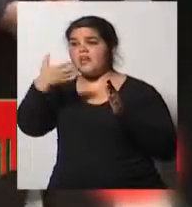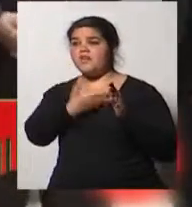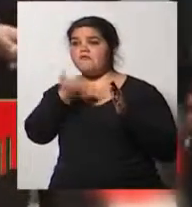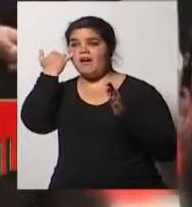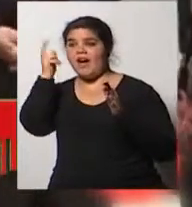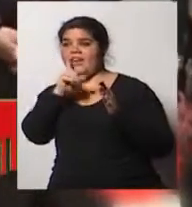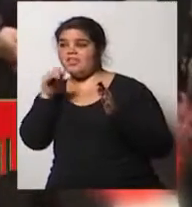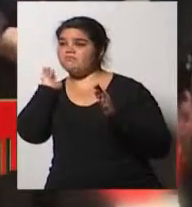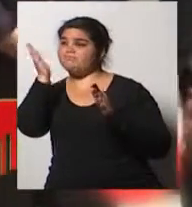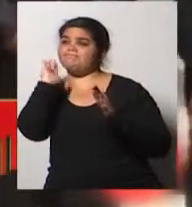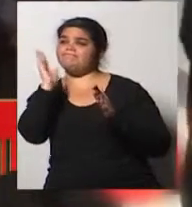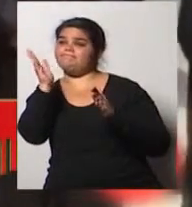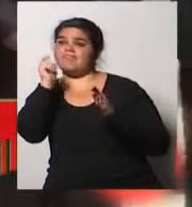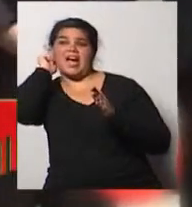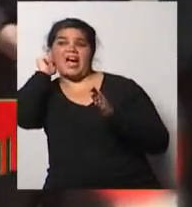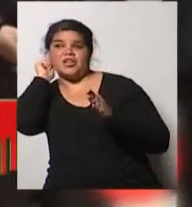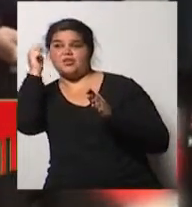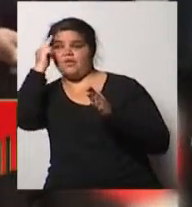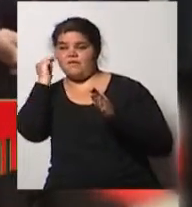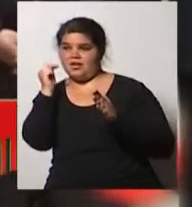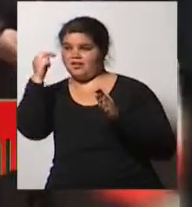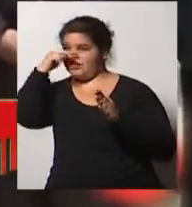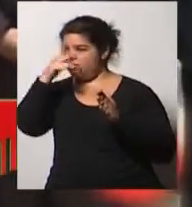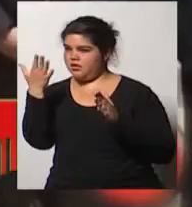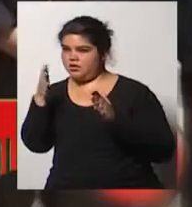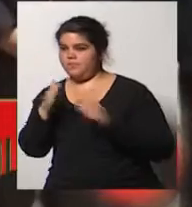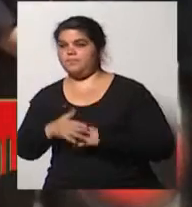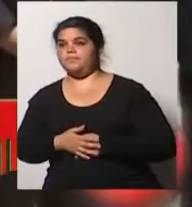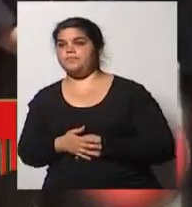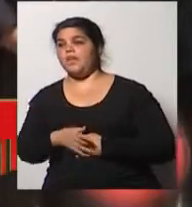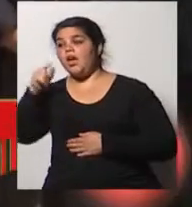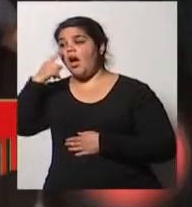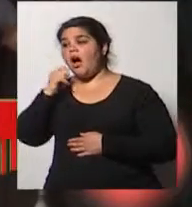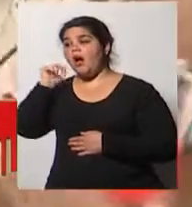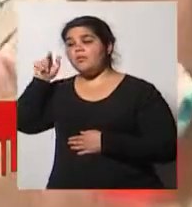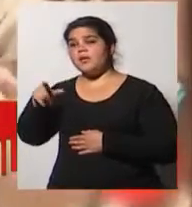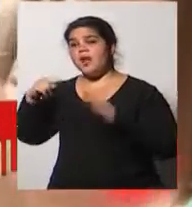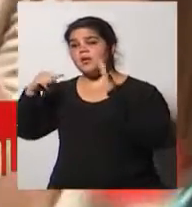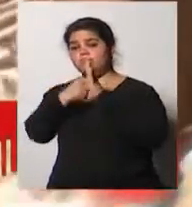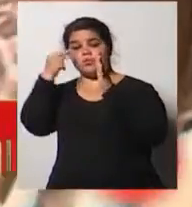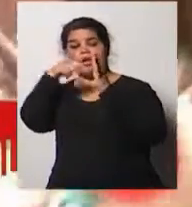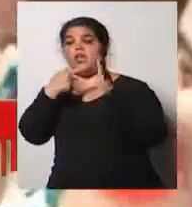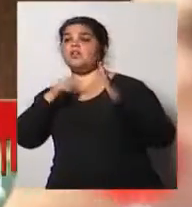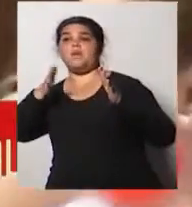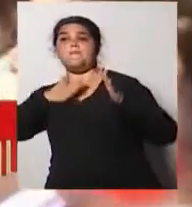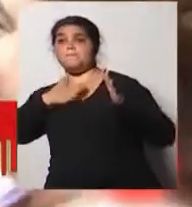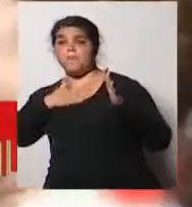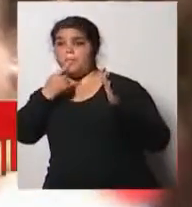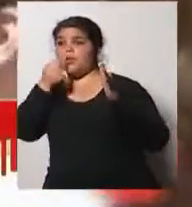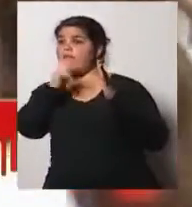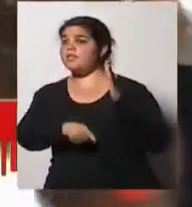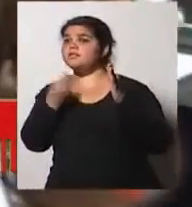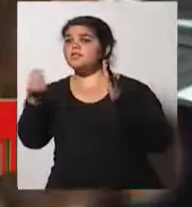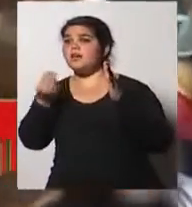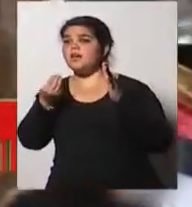en el cargo. Claro. Zaffaroni, no obstante, hizo uso de la cláusula para decir que él se retiraba a los 75 años,